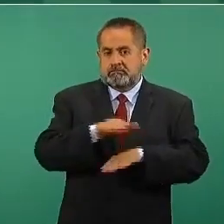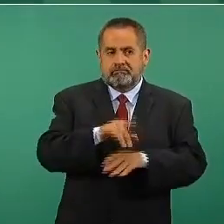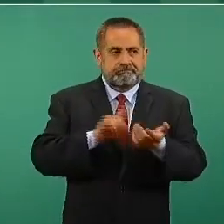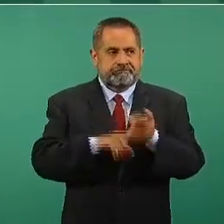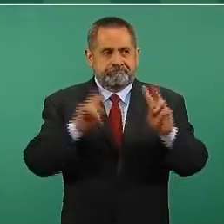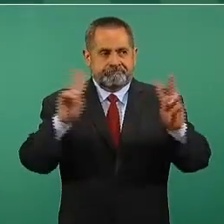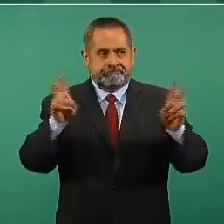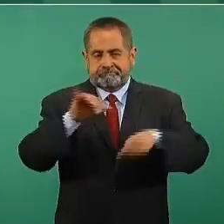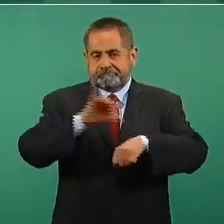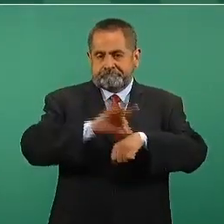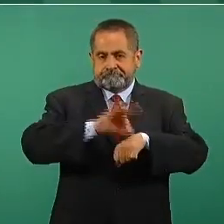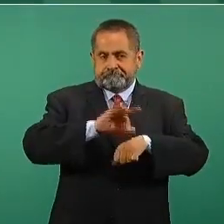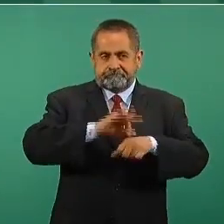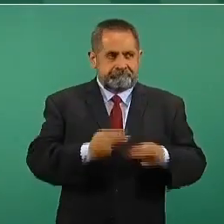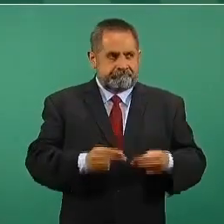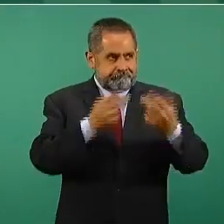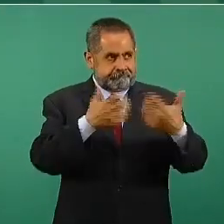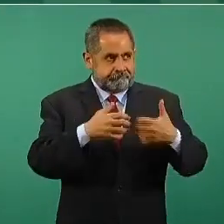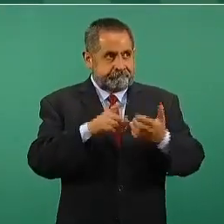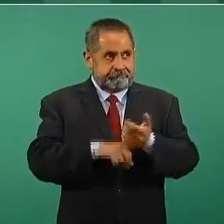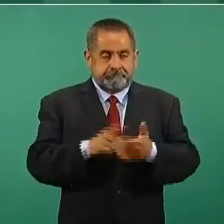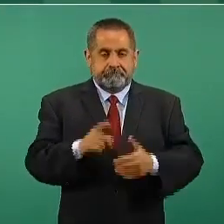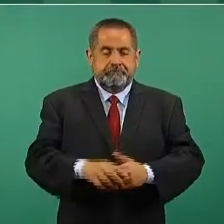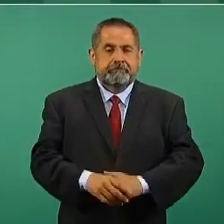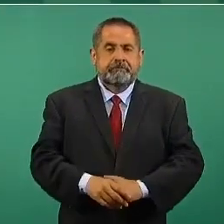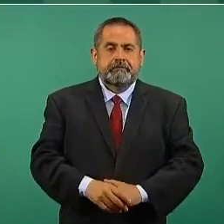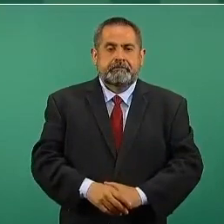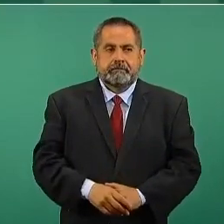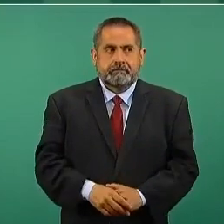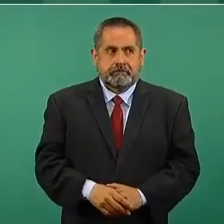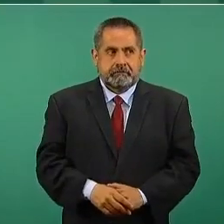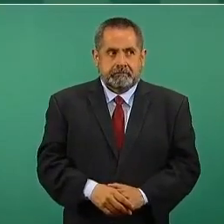farmacéutica, muchos.